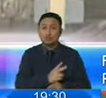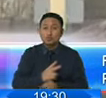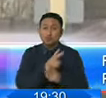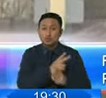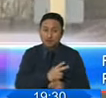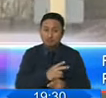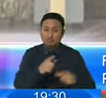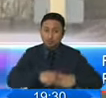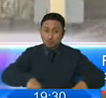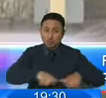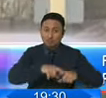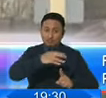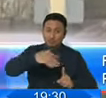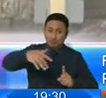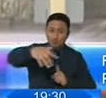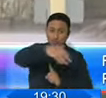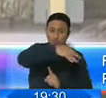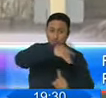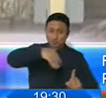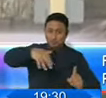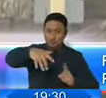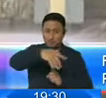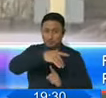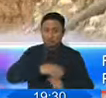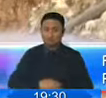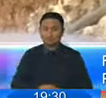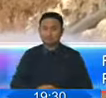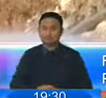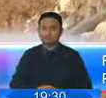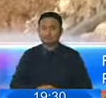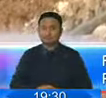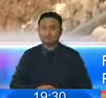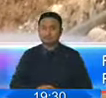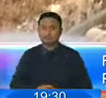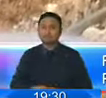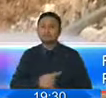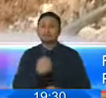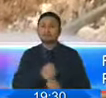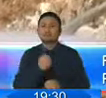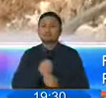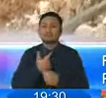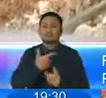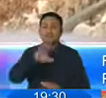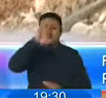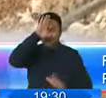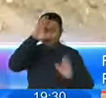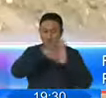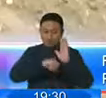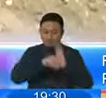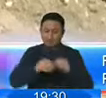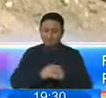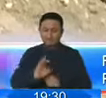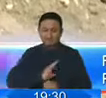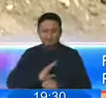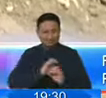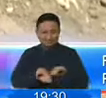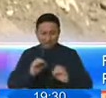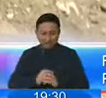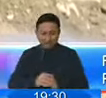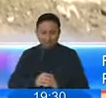a nuestro entorno selvático. La minería que se realiza antitécnicamente devasta importantes